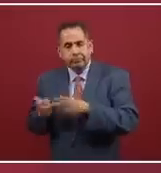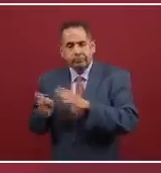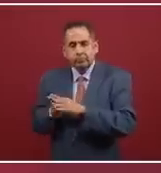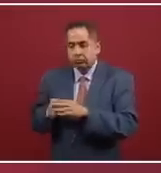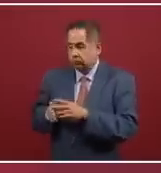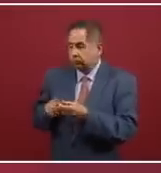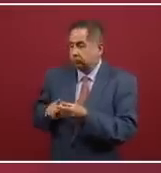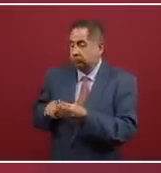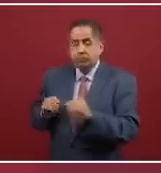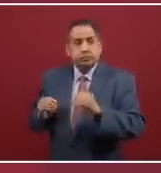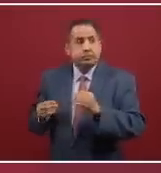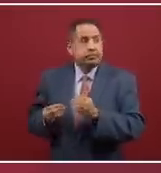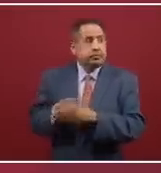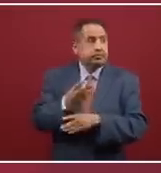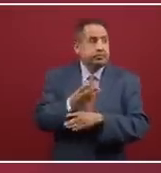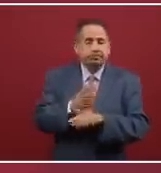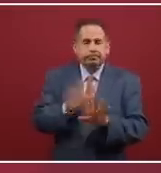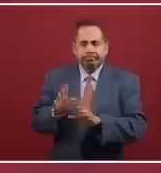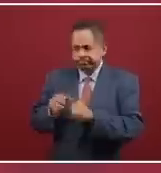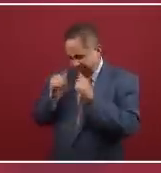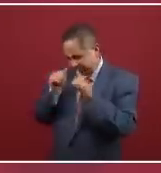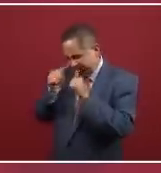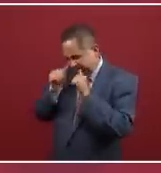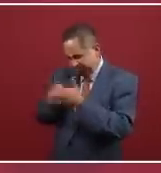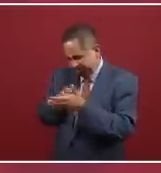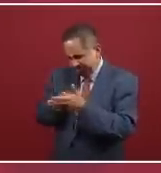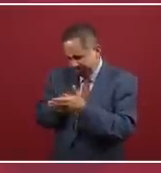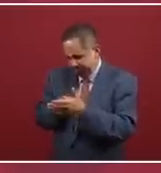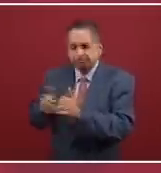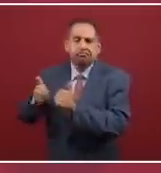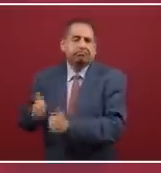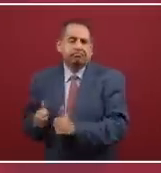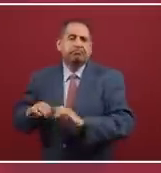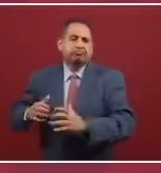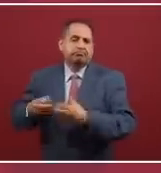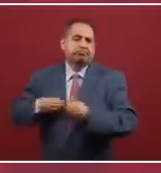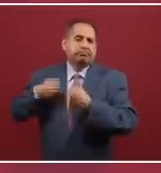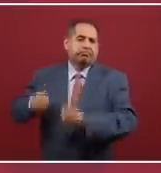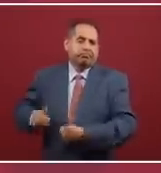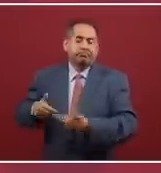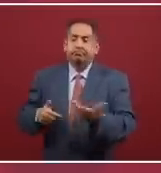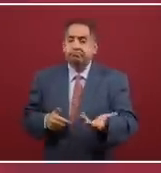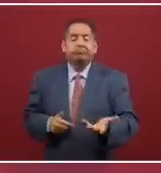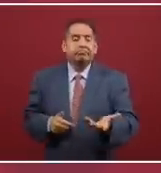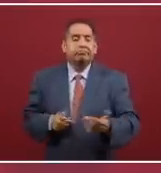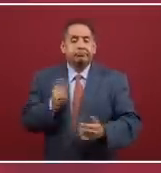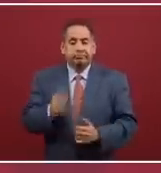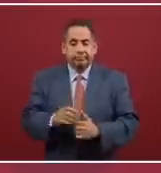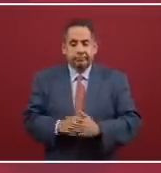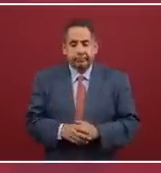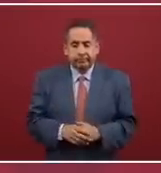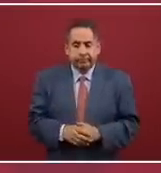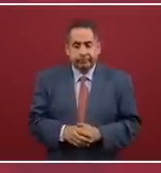originan la migración es decir qué